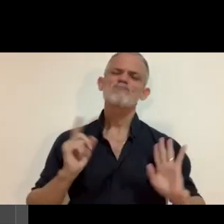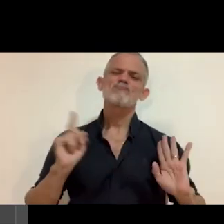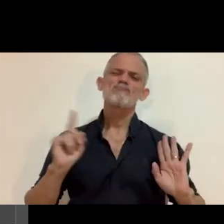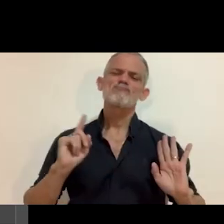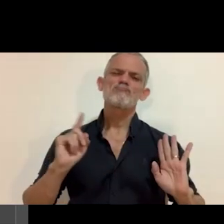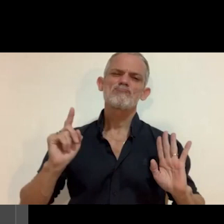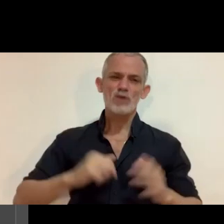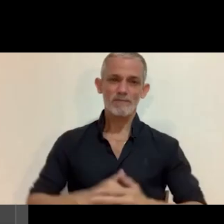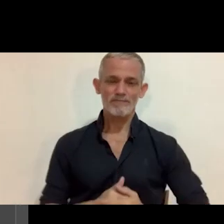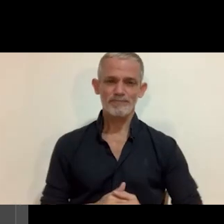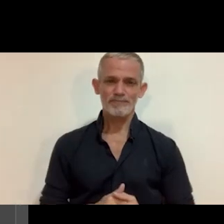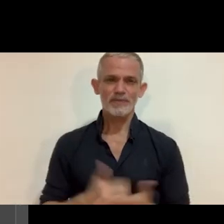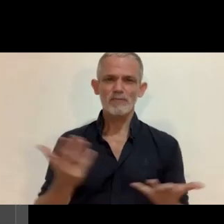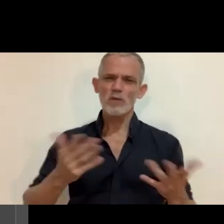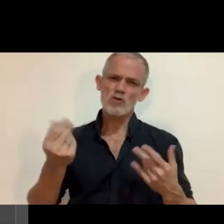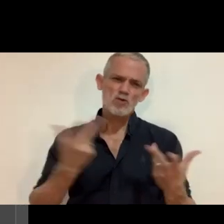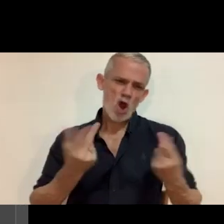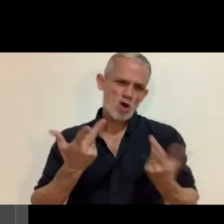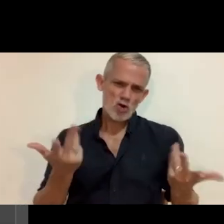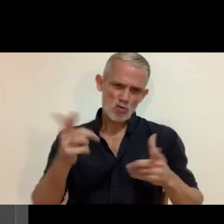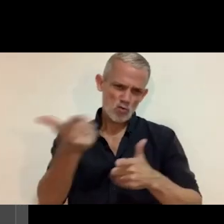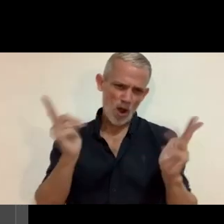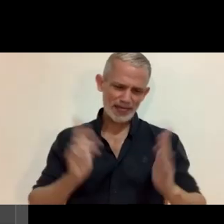en forma negativa.